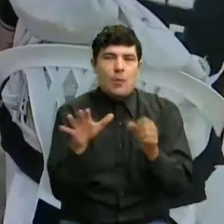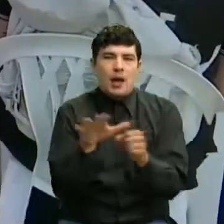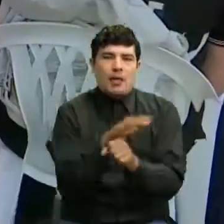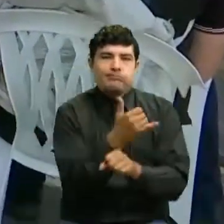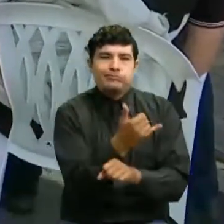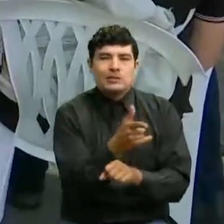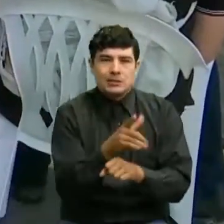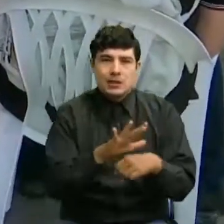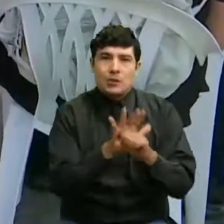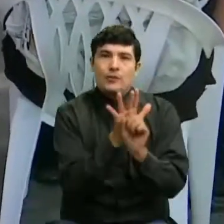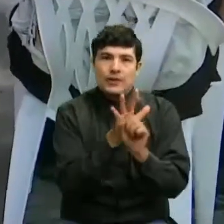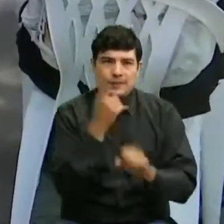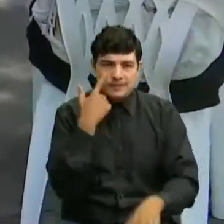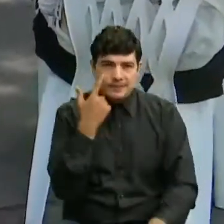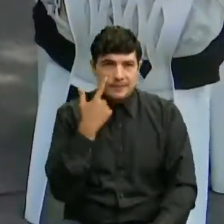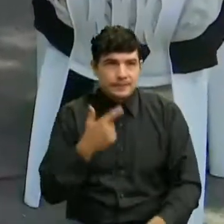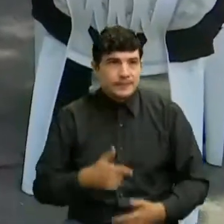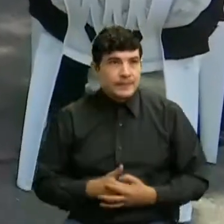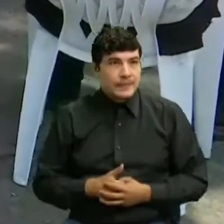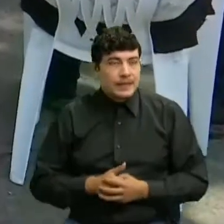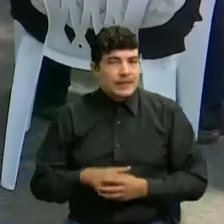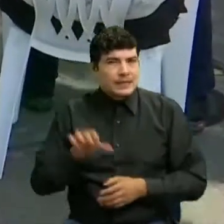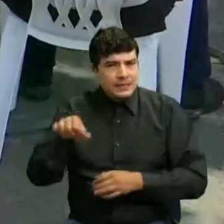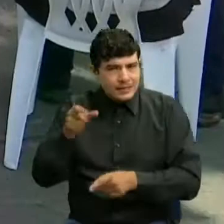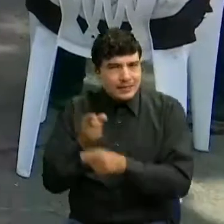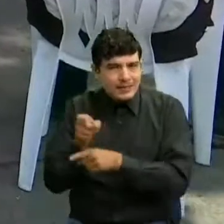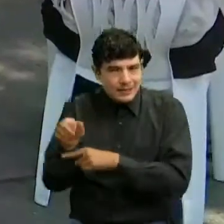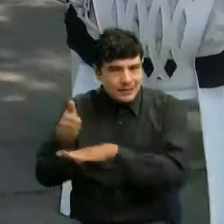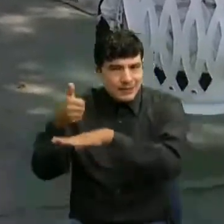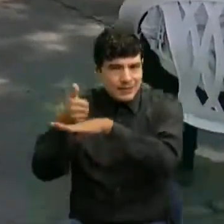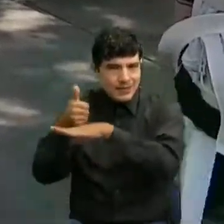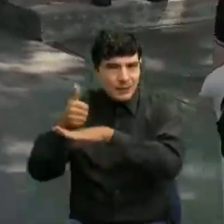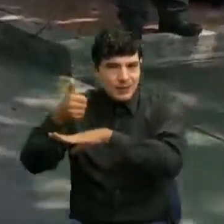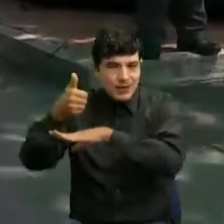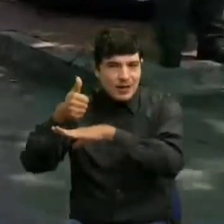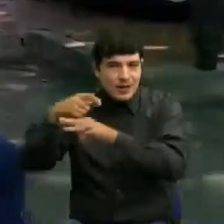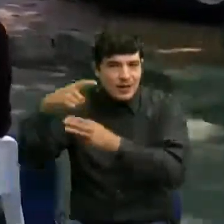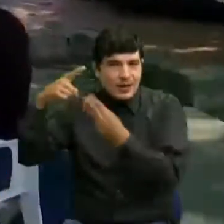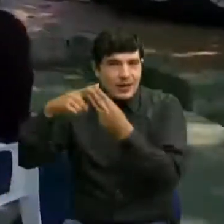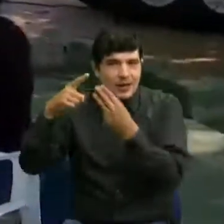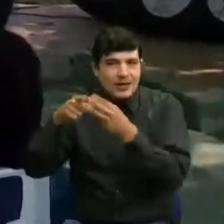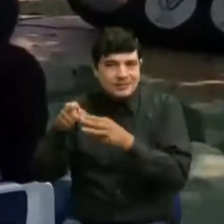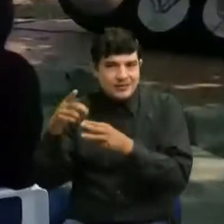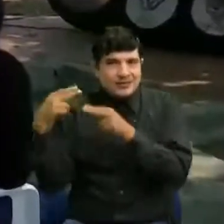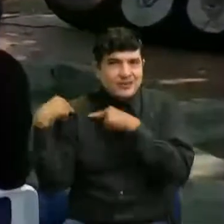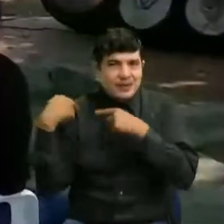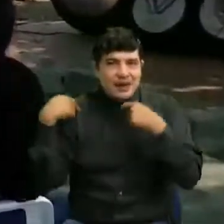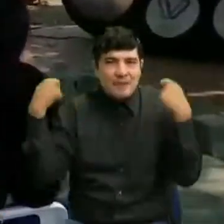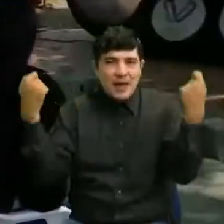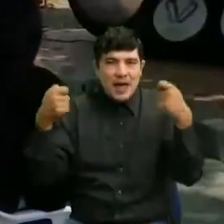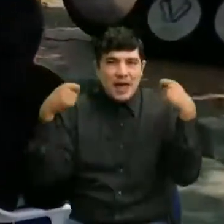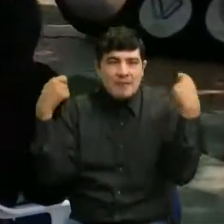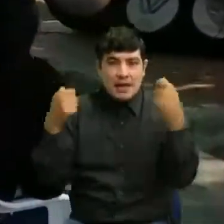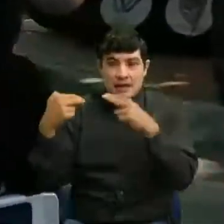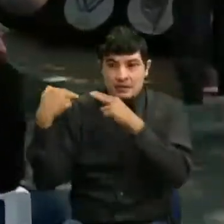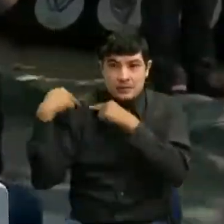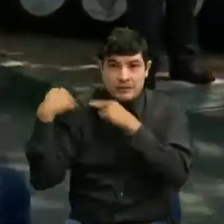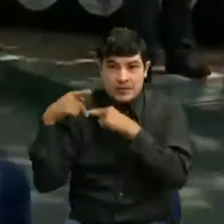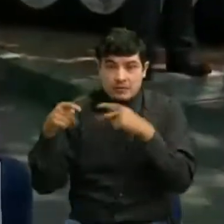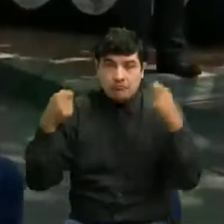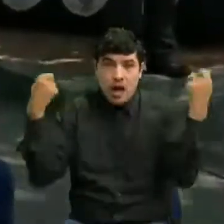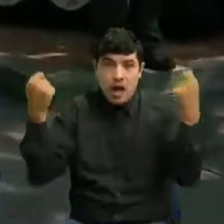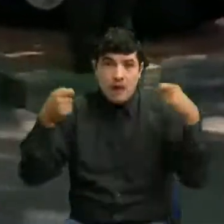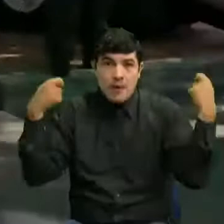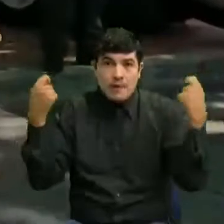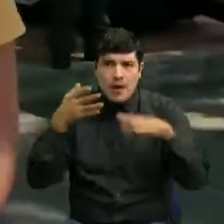esta hora esa tarea de prevención que hacen las autoridades aquí sobre el malecón en la ciudad de Cúcuta. Tarea que también se va a llevar a los